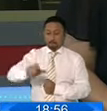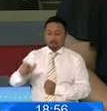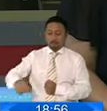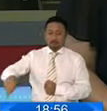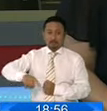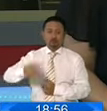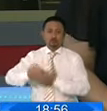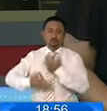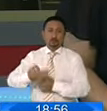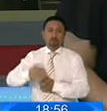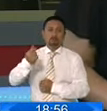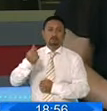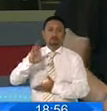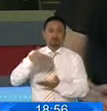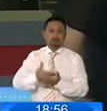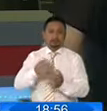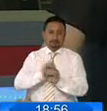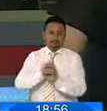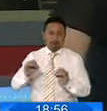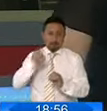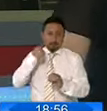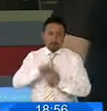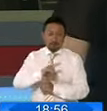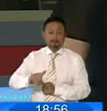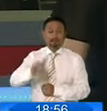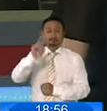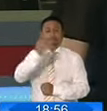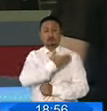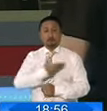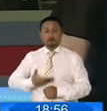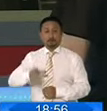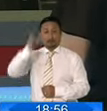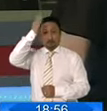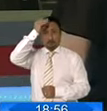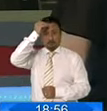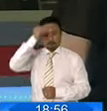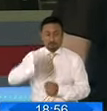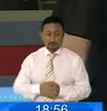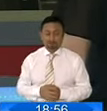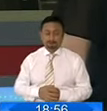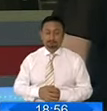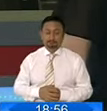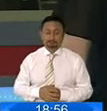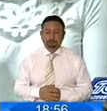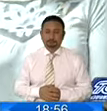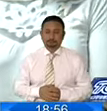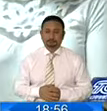asociación ilícita en el caso de Brecht. Entre estos está el vicepresidente de la República, Jorge Glass.